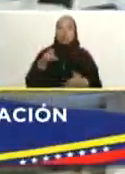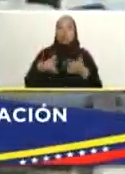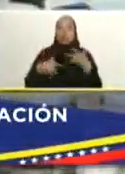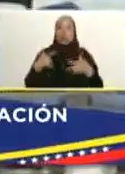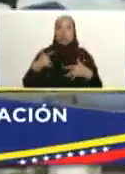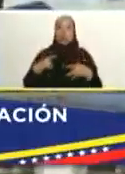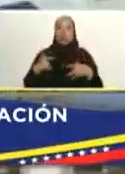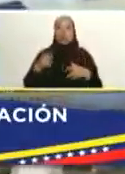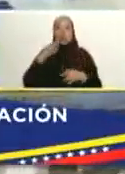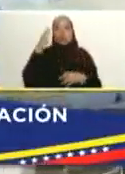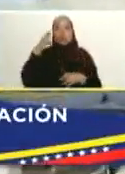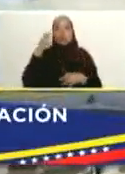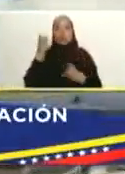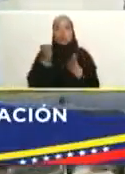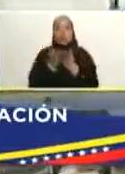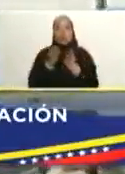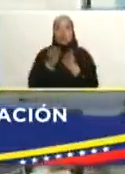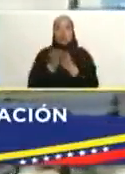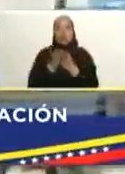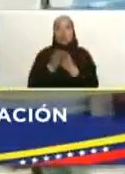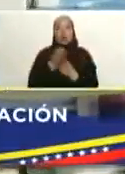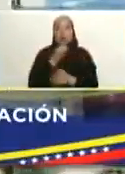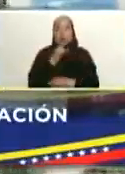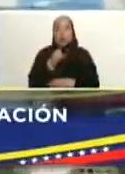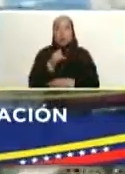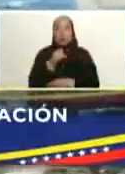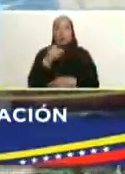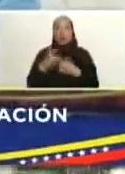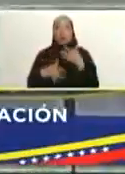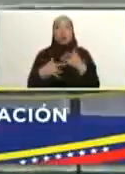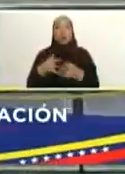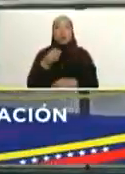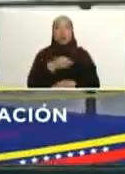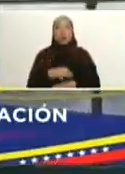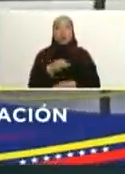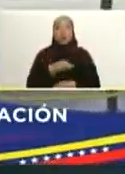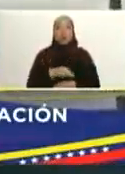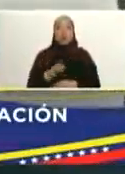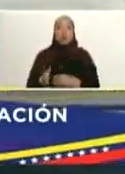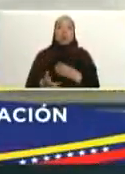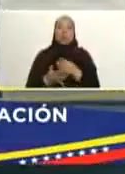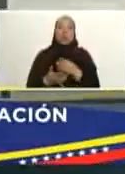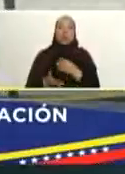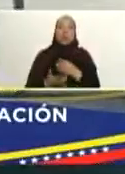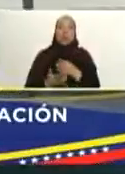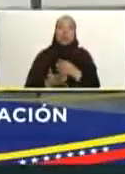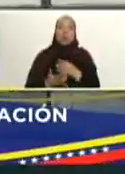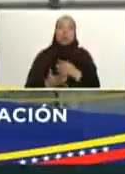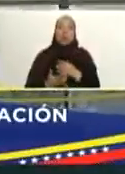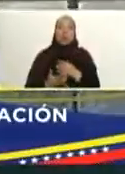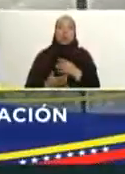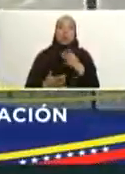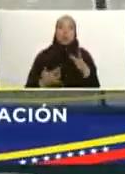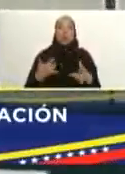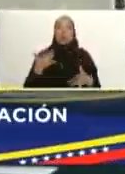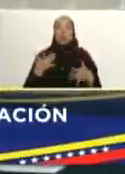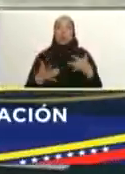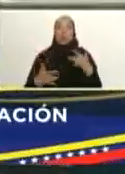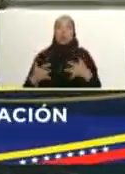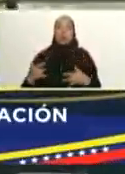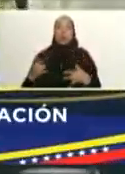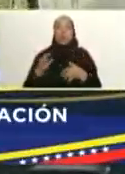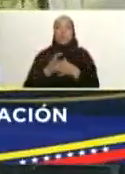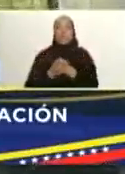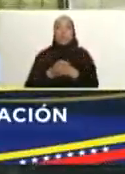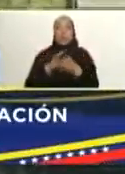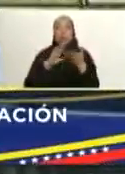reivindica ese concepto de la escuela como epicentro de acción social y desarrollo territorial. Es afianzar esos lazos